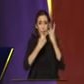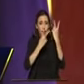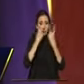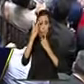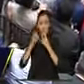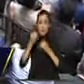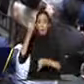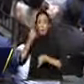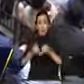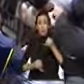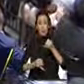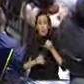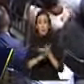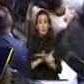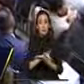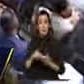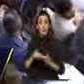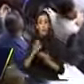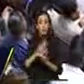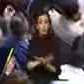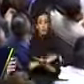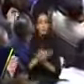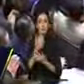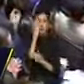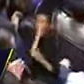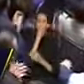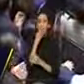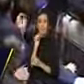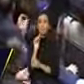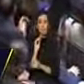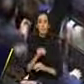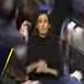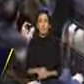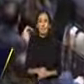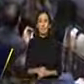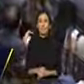semana hay una preciosa música nacional.